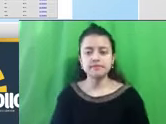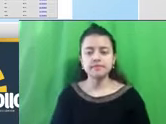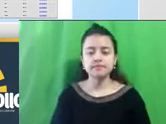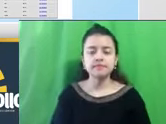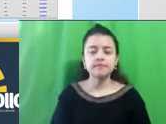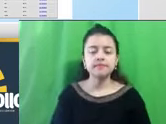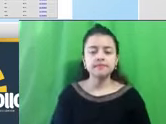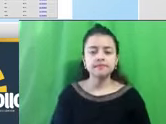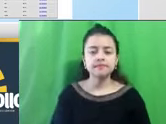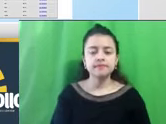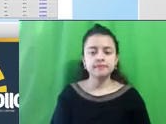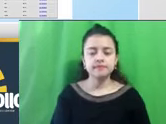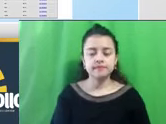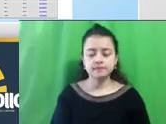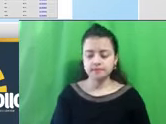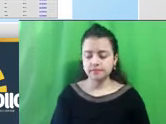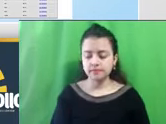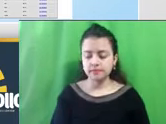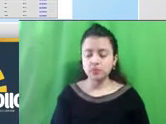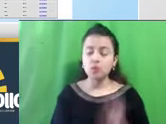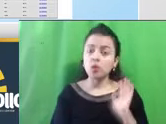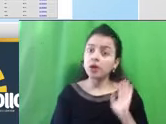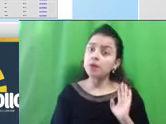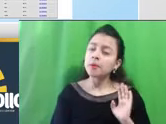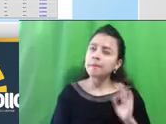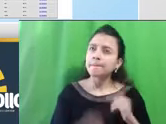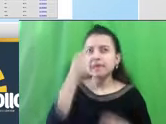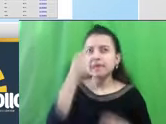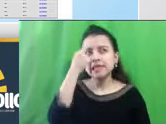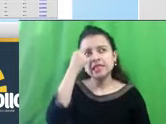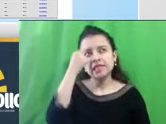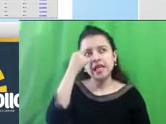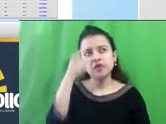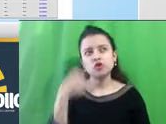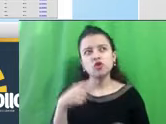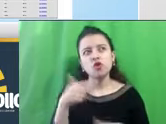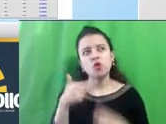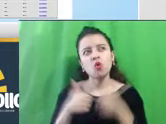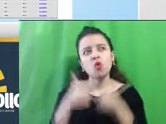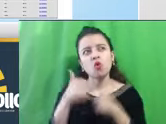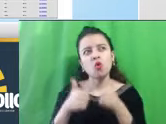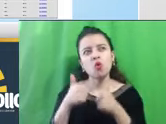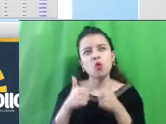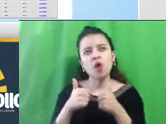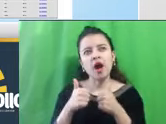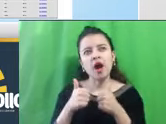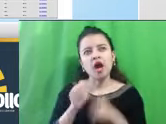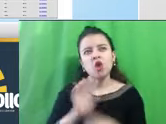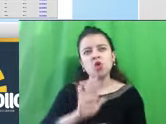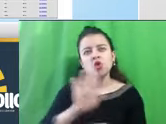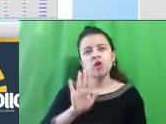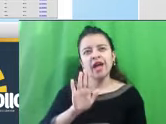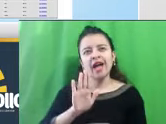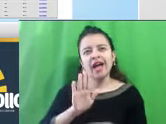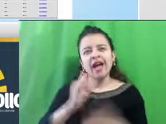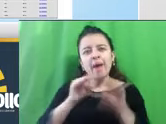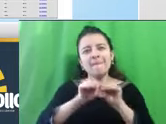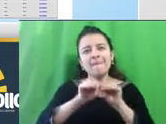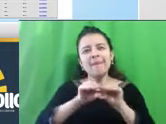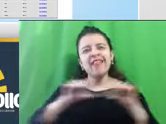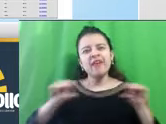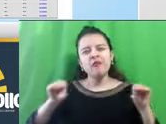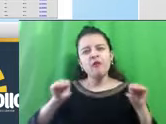a las plataformas, nosotros manejamos varias plataformas en la empresa Aguas de Facatativá. Estamos al día